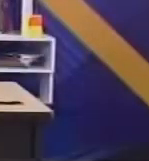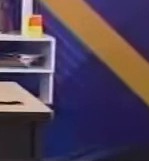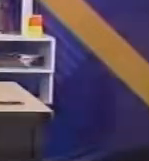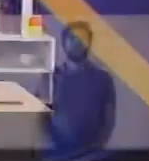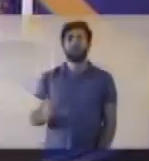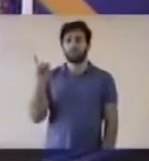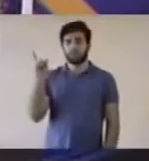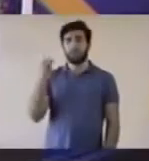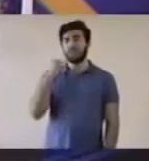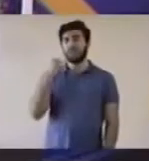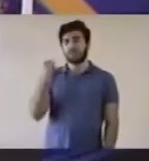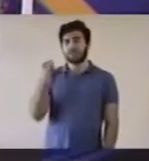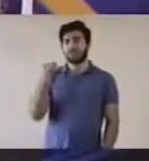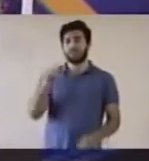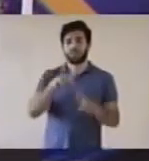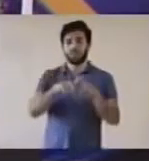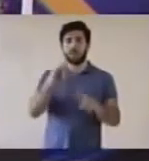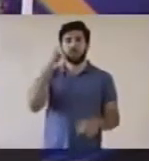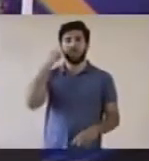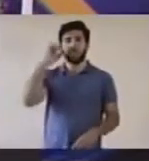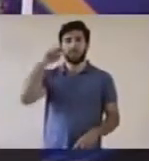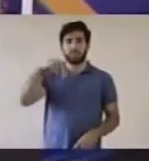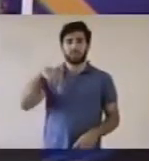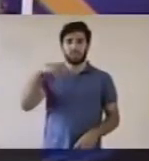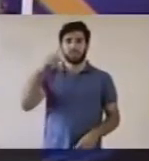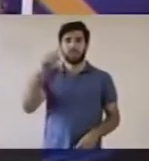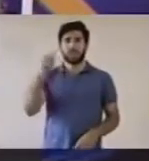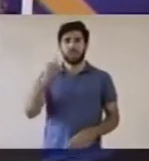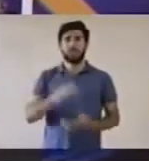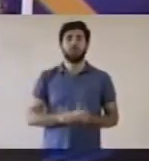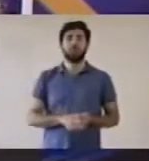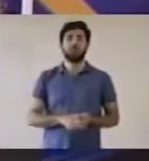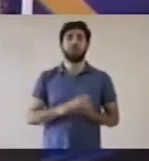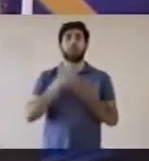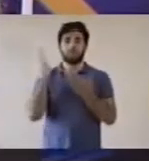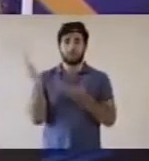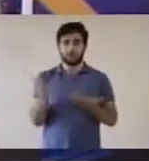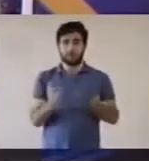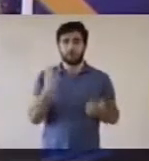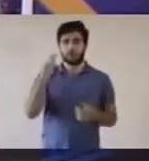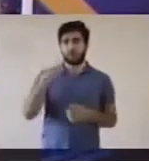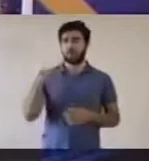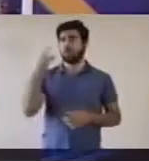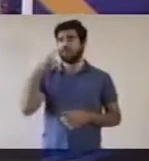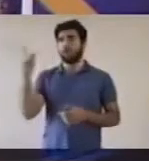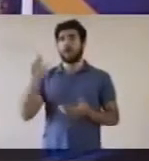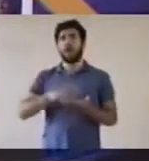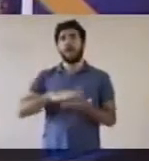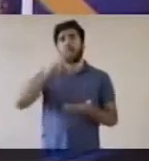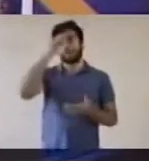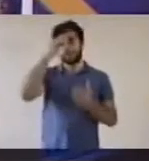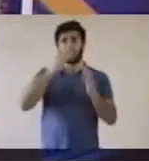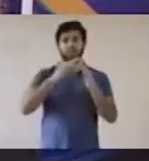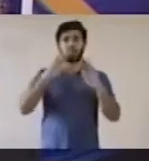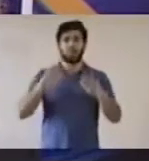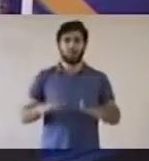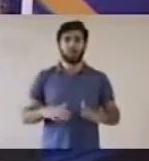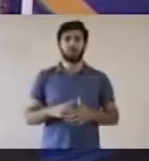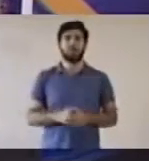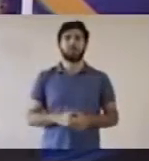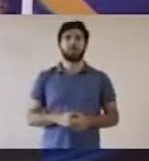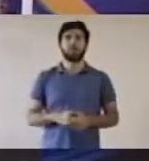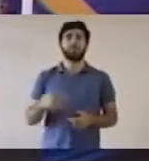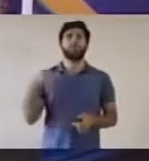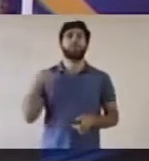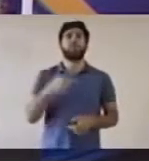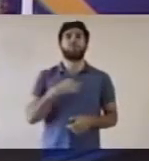Para y Turisli, na programa Amakushin. Bienvenidos niños y niñas al programa Aprende en Casa. El día